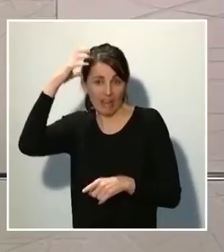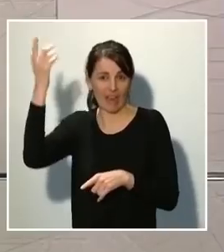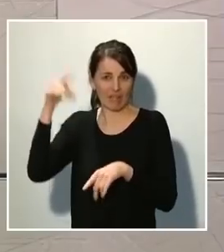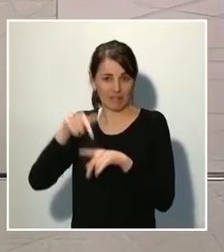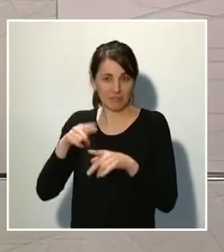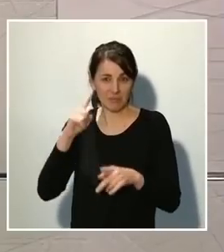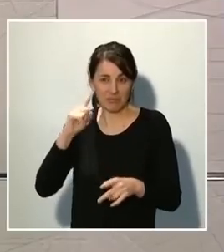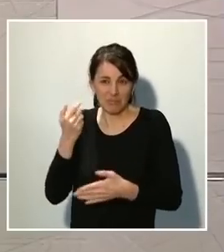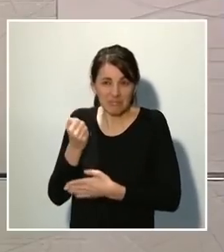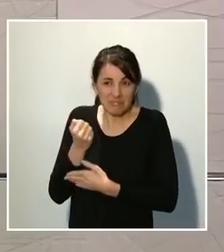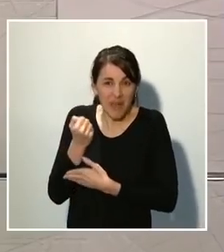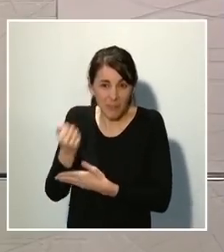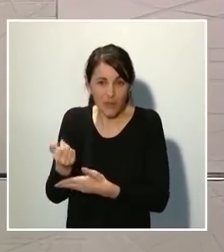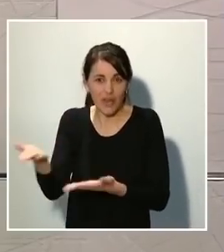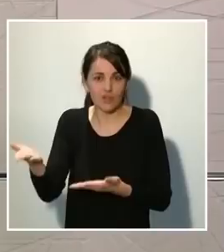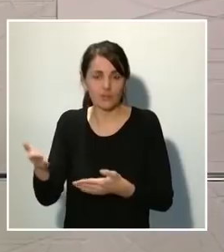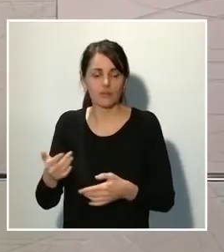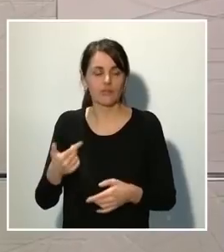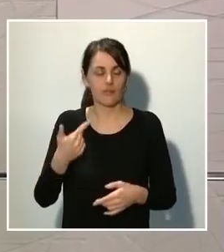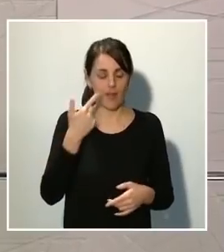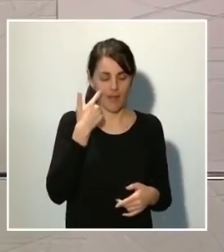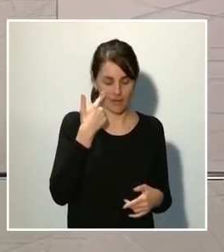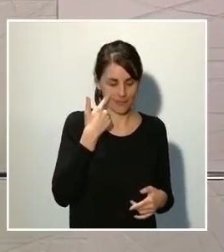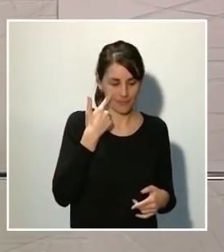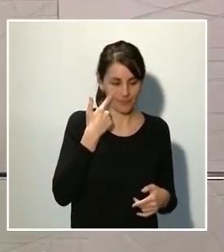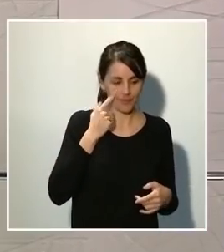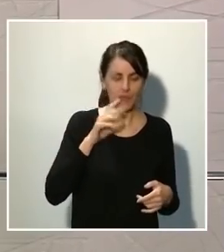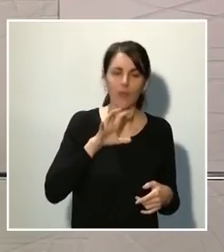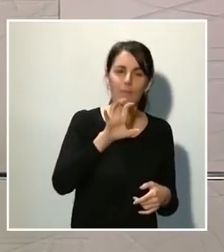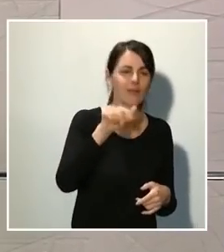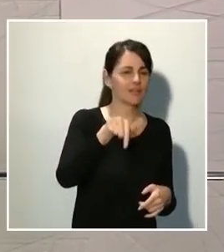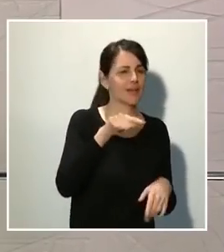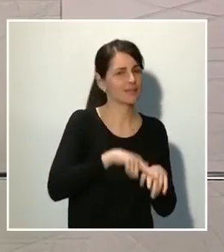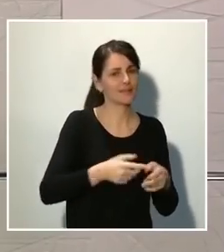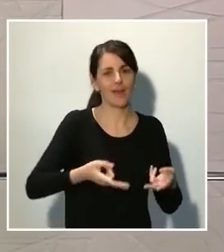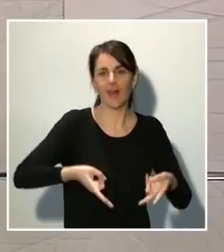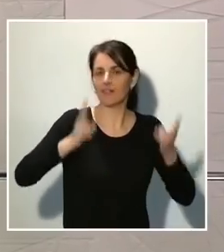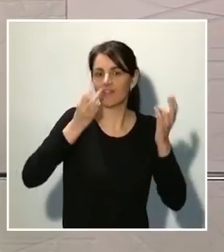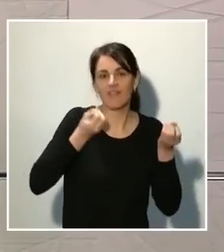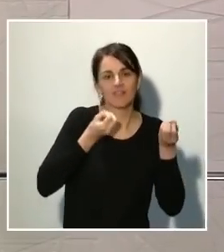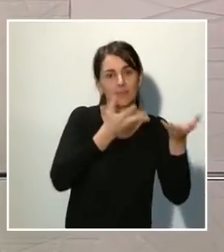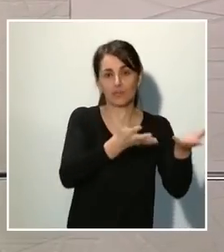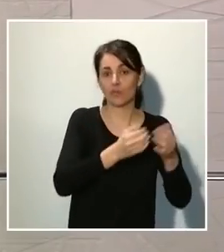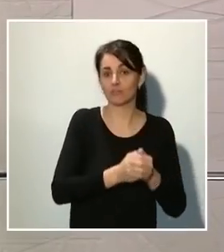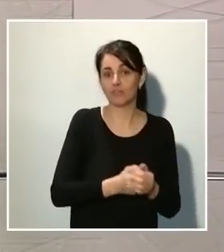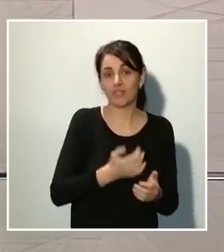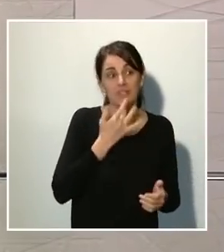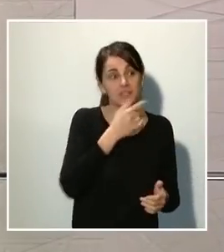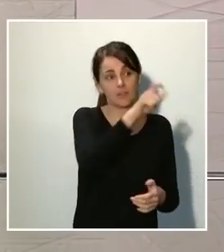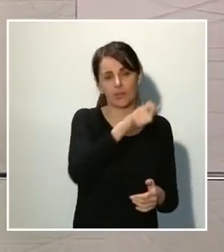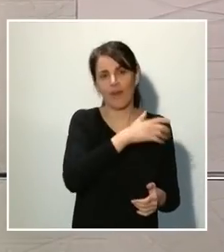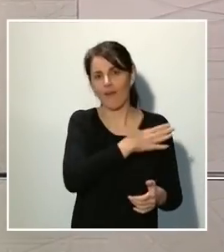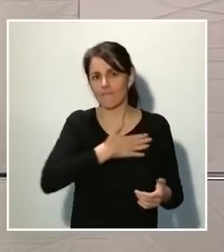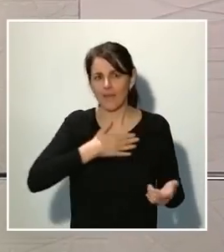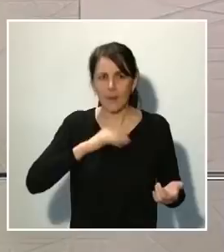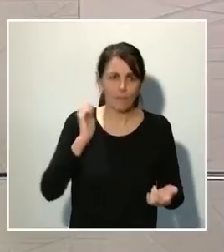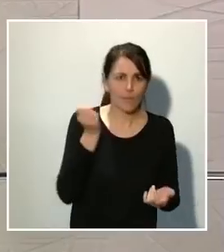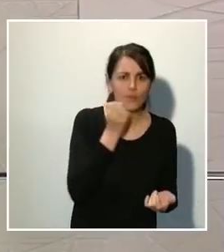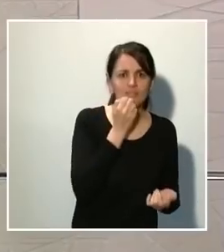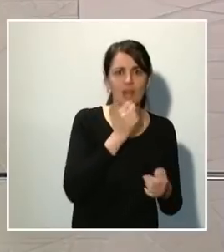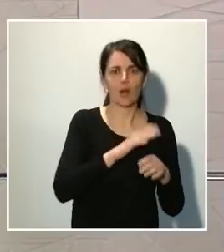medida de esta naturaleza, lo que viene a darnos la razón, con que, a sabiendas de que no podían incluir otro